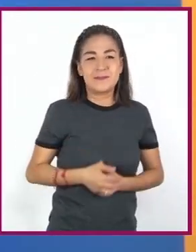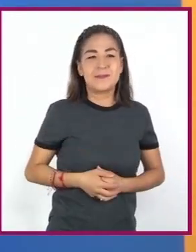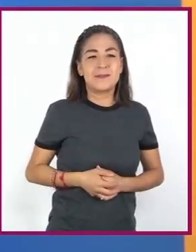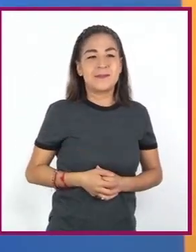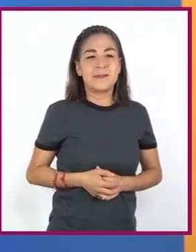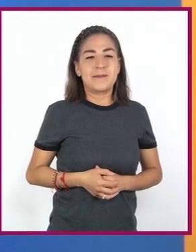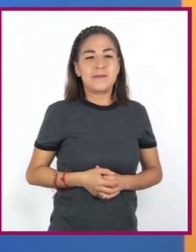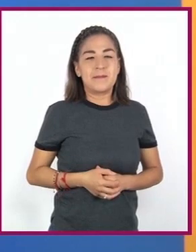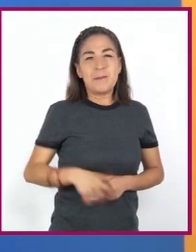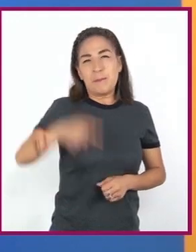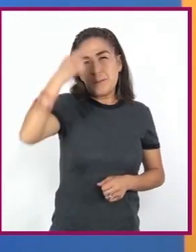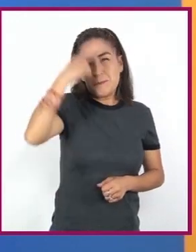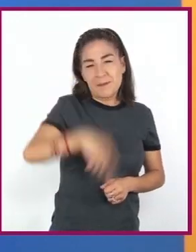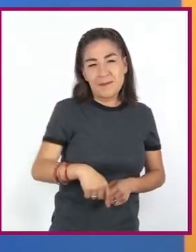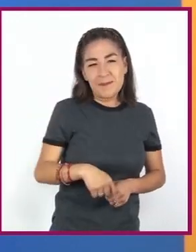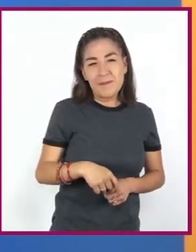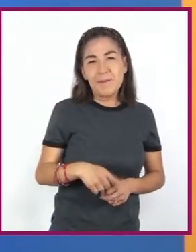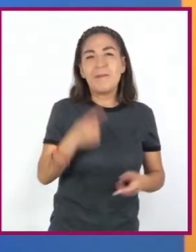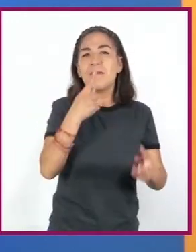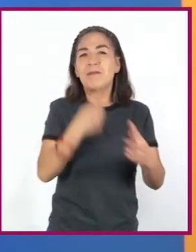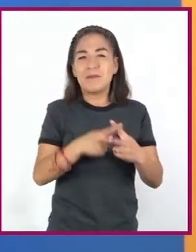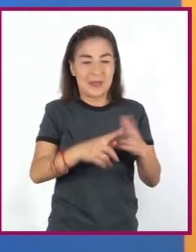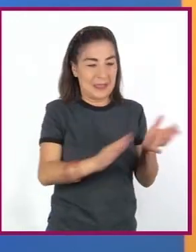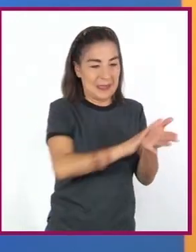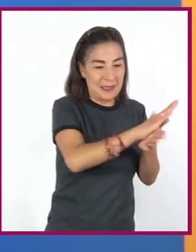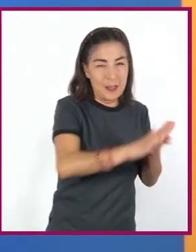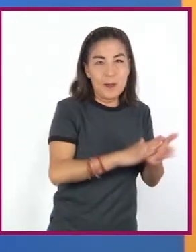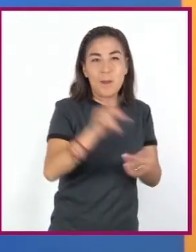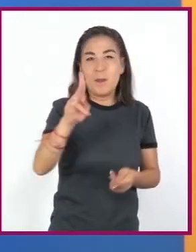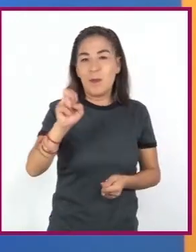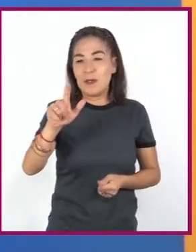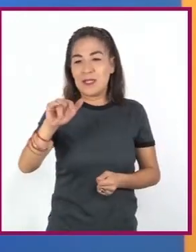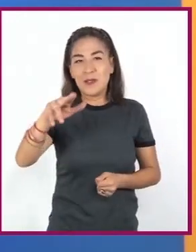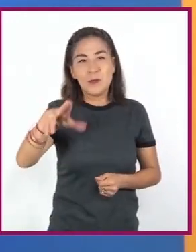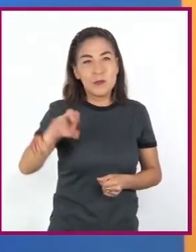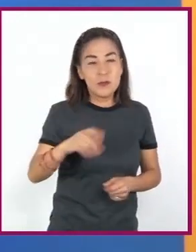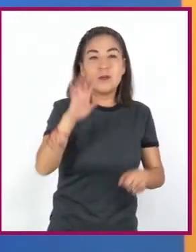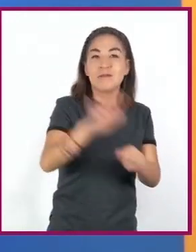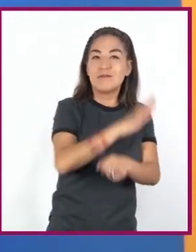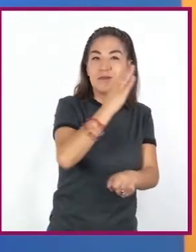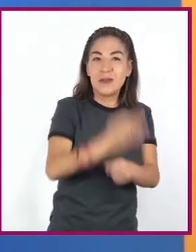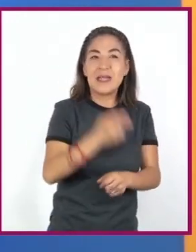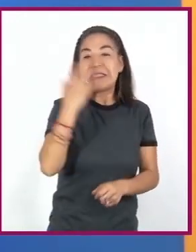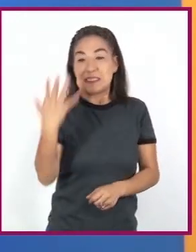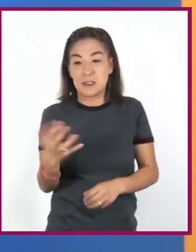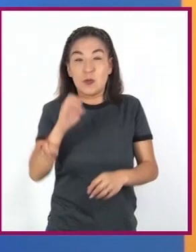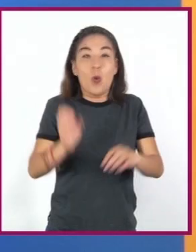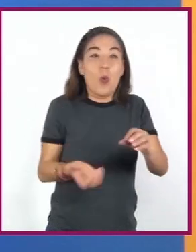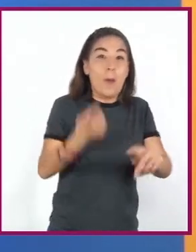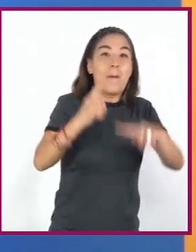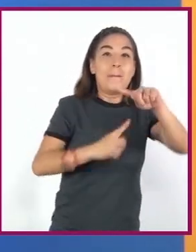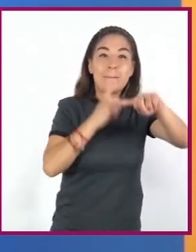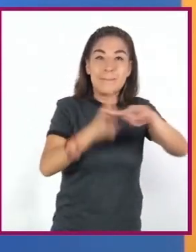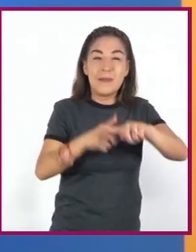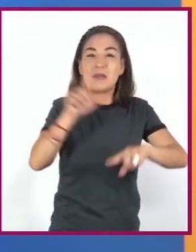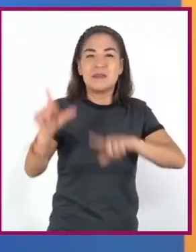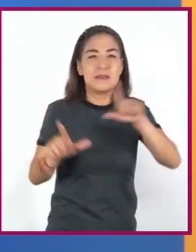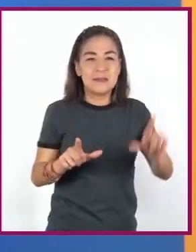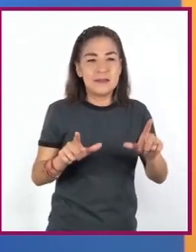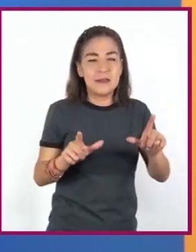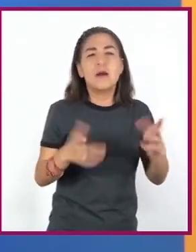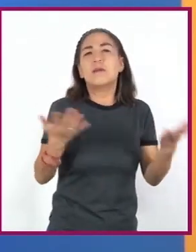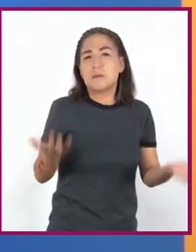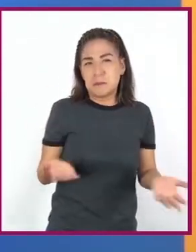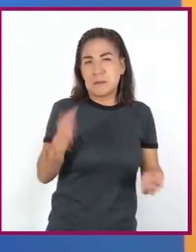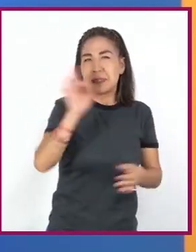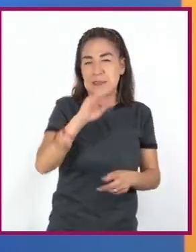Para calcular el área de un polígono regular de 5 o más lados, se